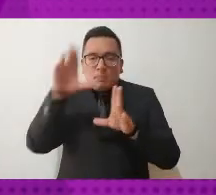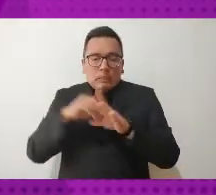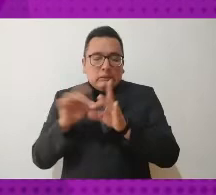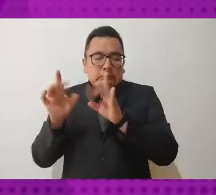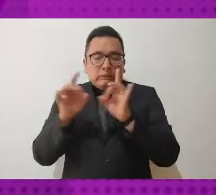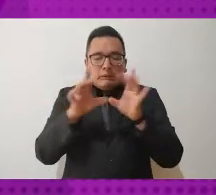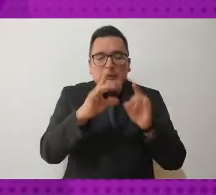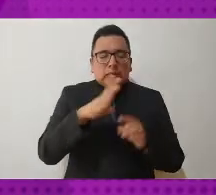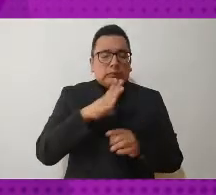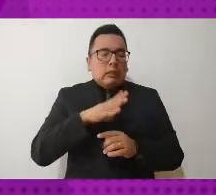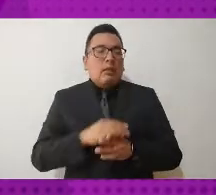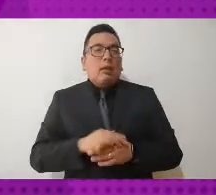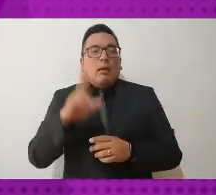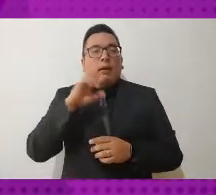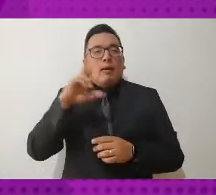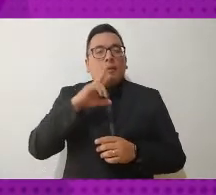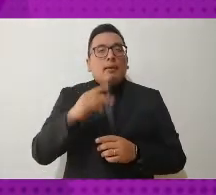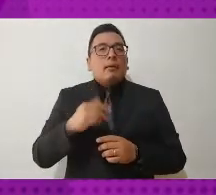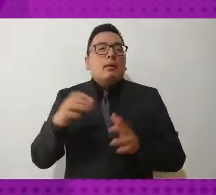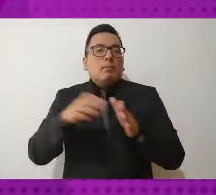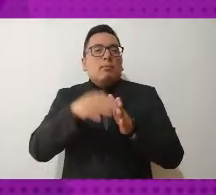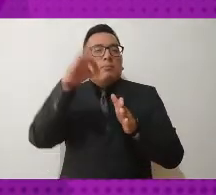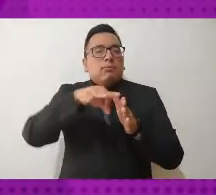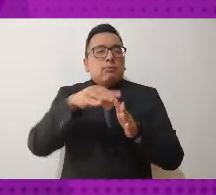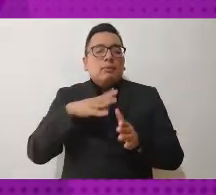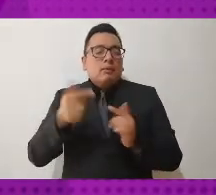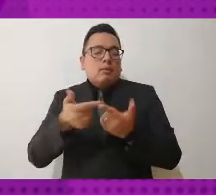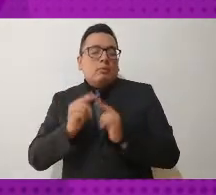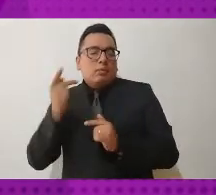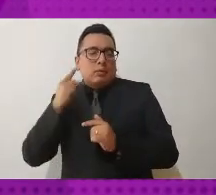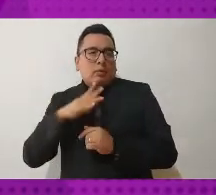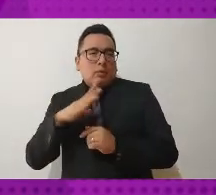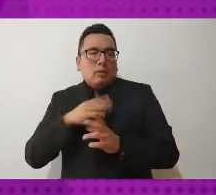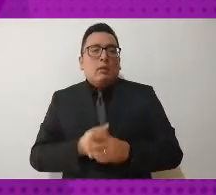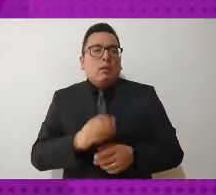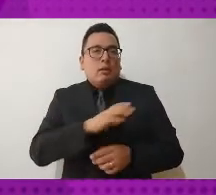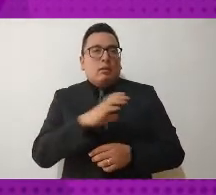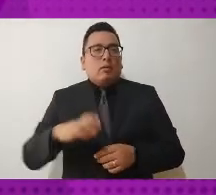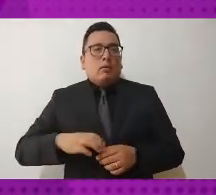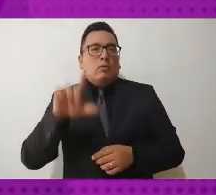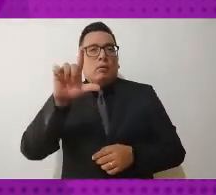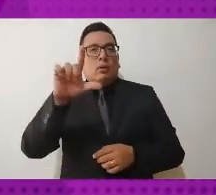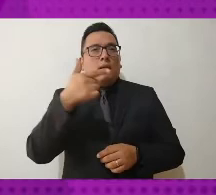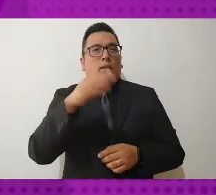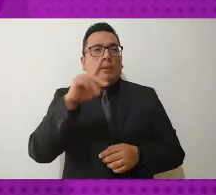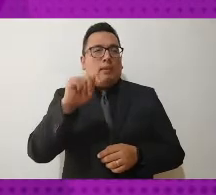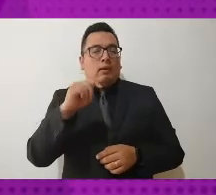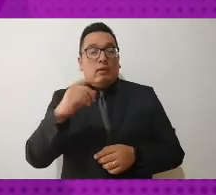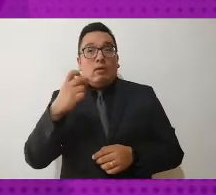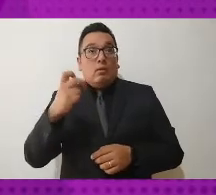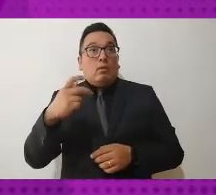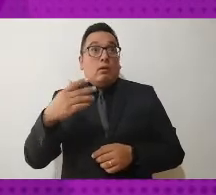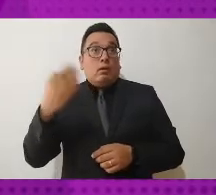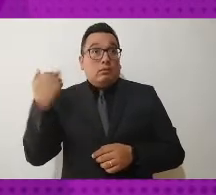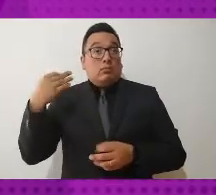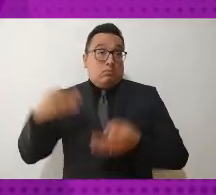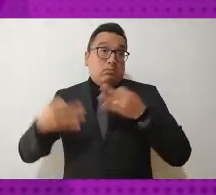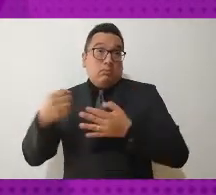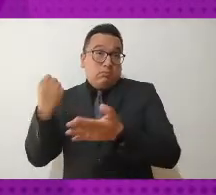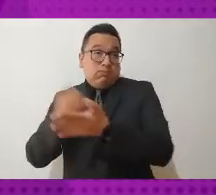sucedido durante esa elección con los partidos políticos que habían postulado a una candidatura lgbt viendose obligados por el tribunal